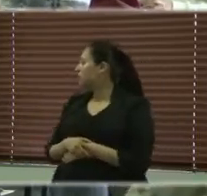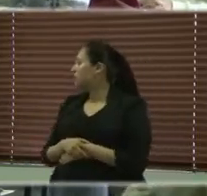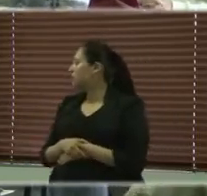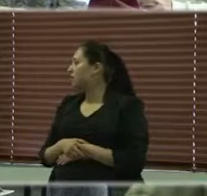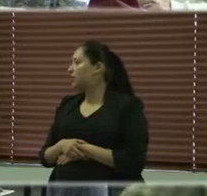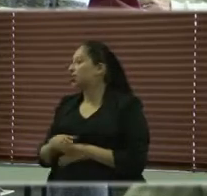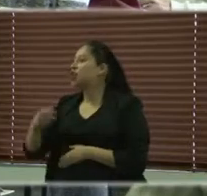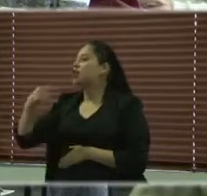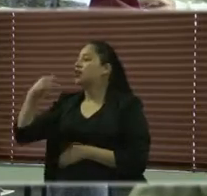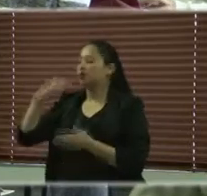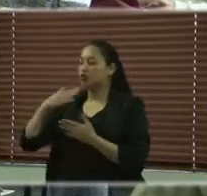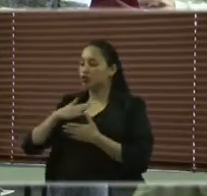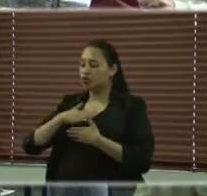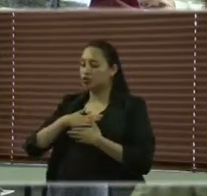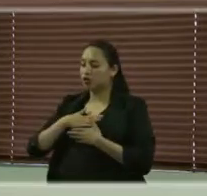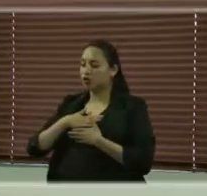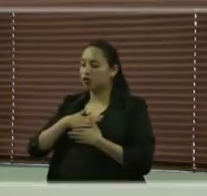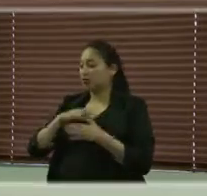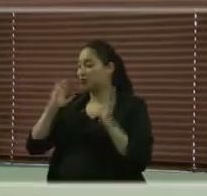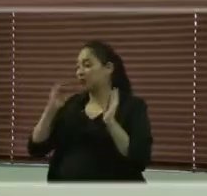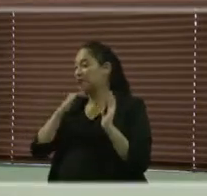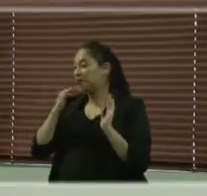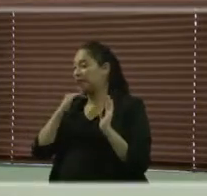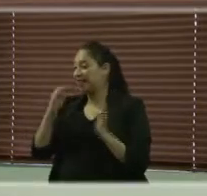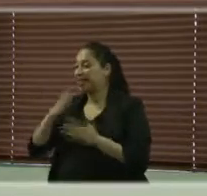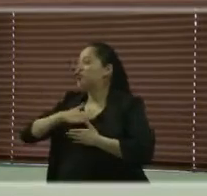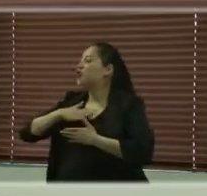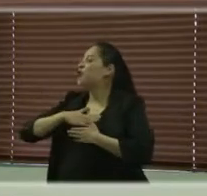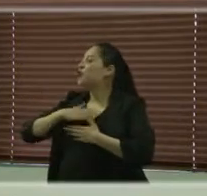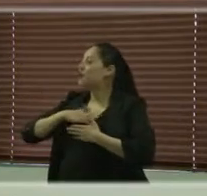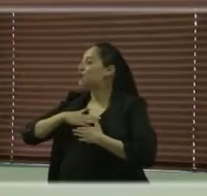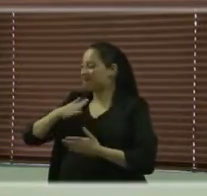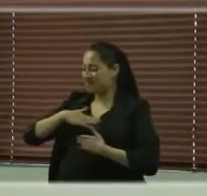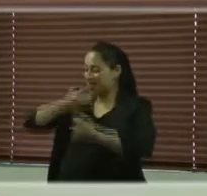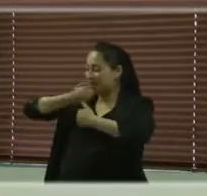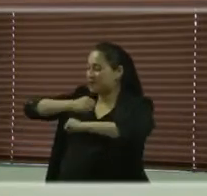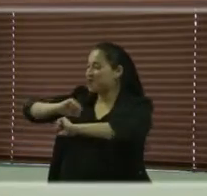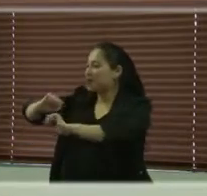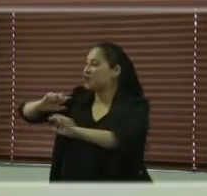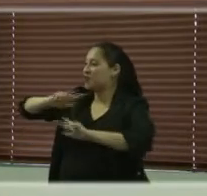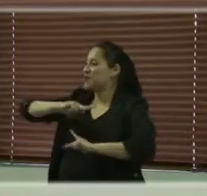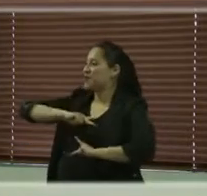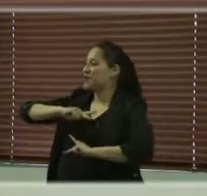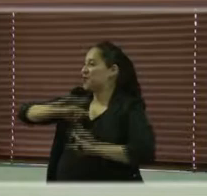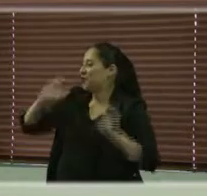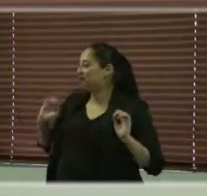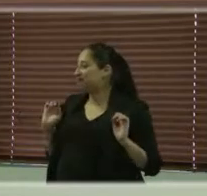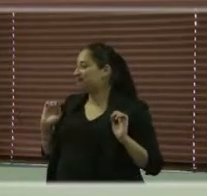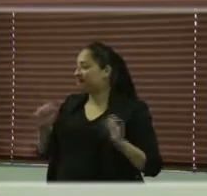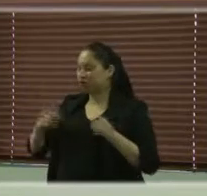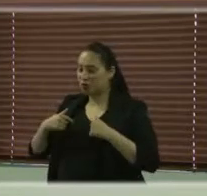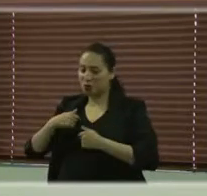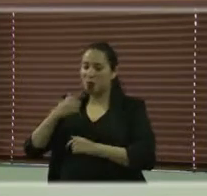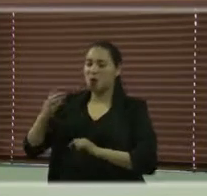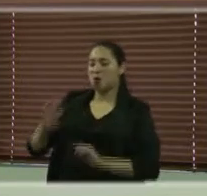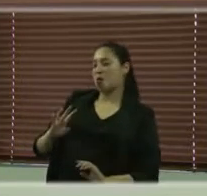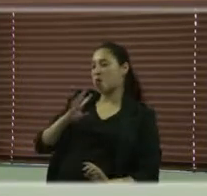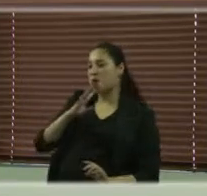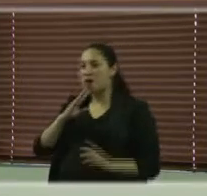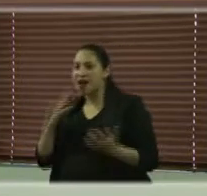qué tan hábiles son los diplomáticos para conseguir esos votos porque pues ahí son